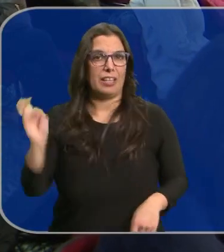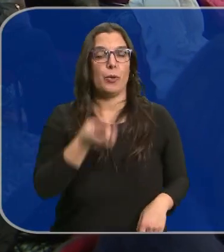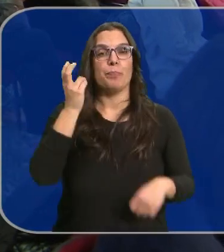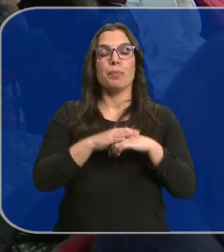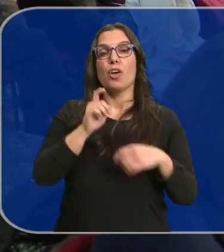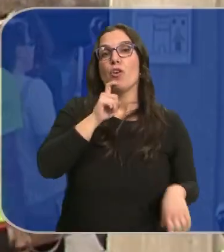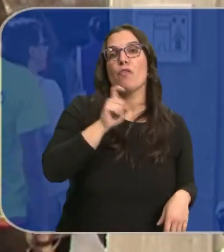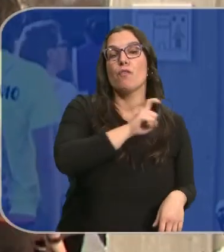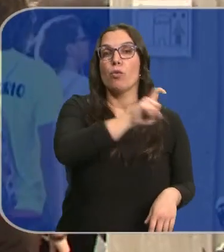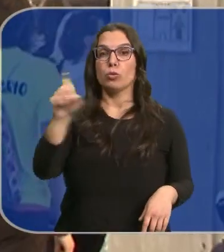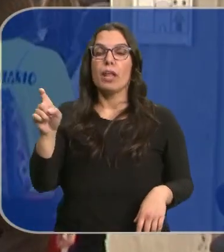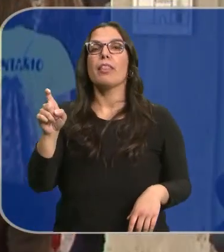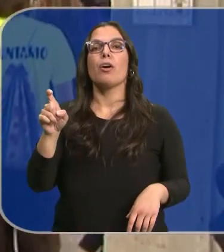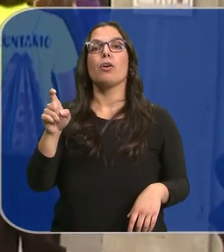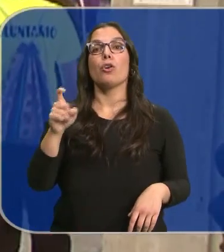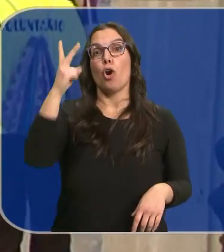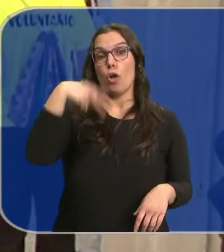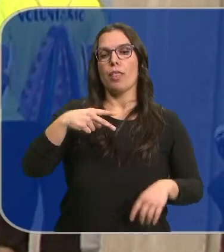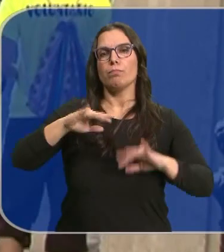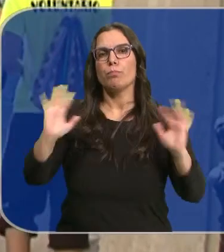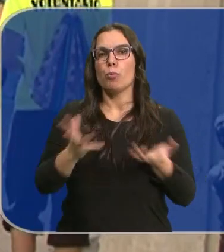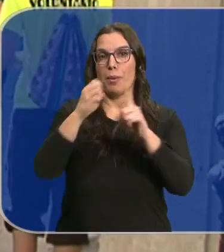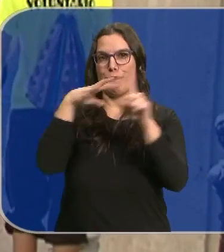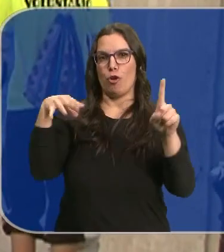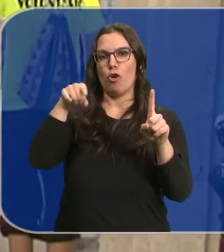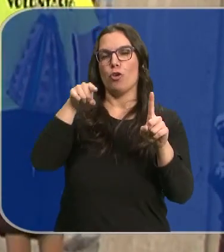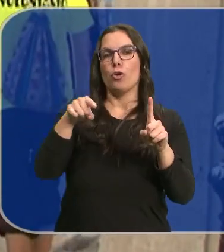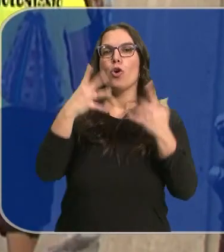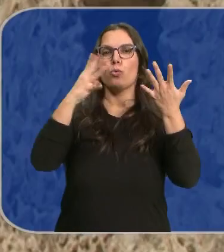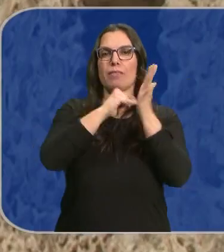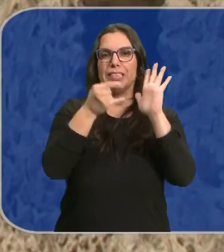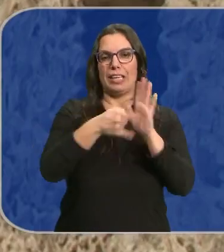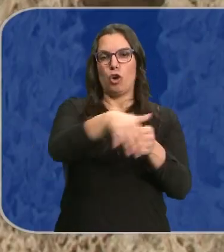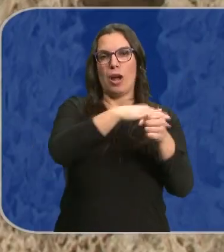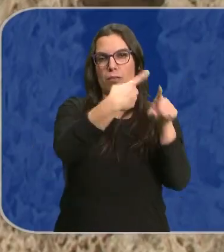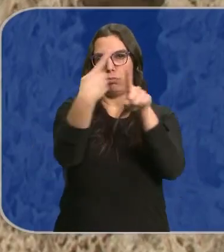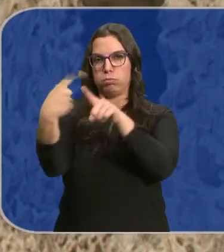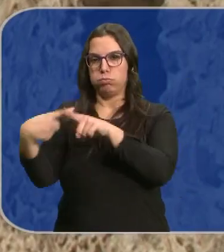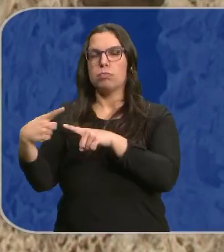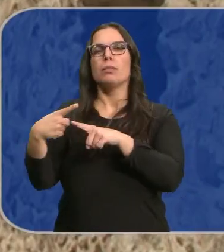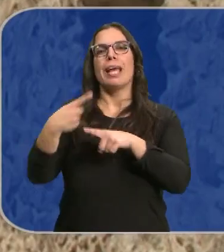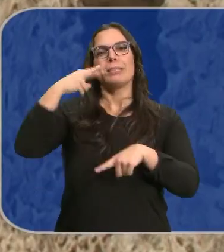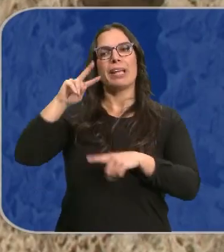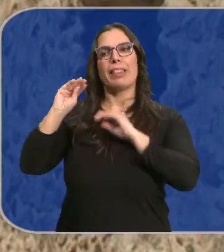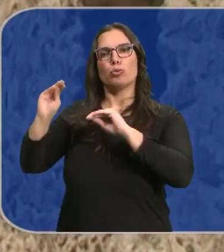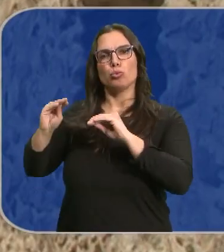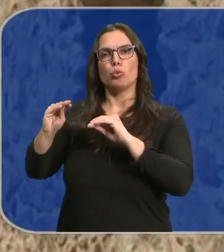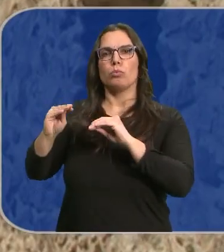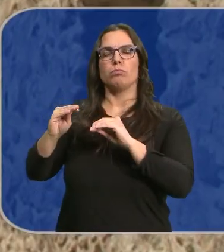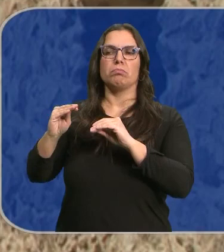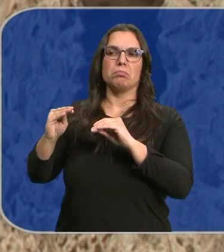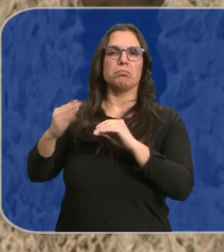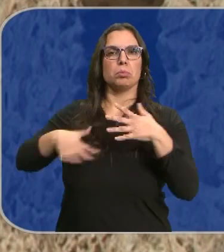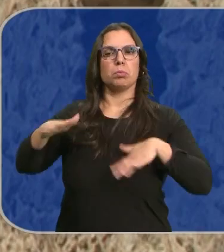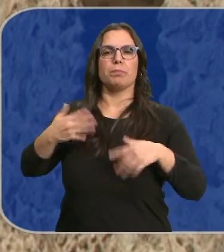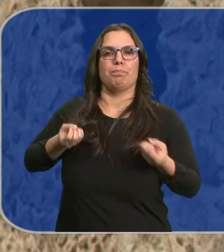La Fundación 11 promueve este foro en el que técnicos de distintas áreas han compartido sus experiencias para lograr unas